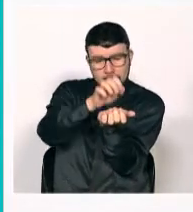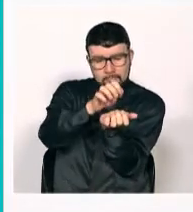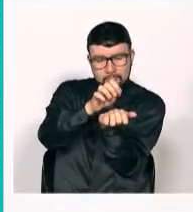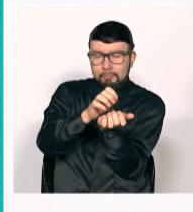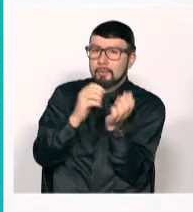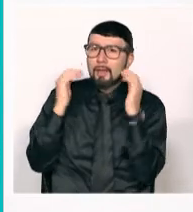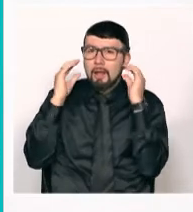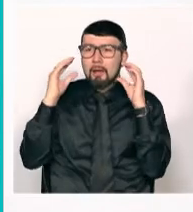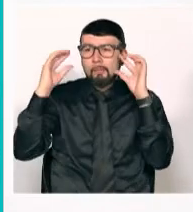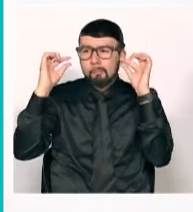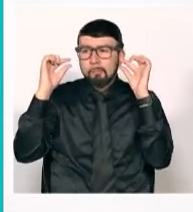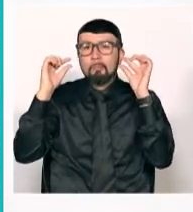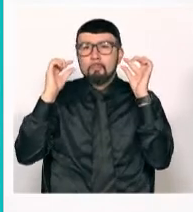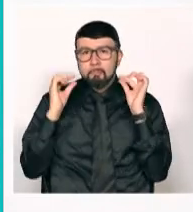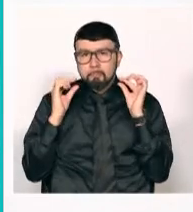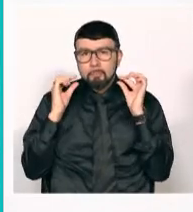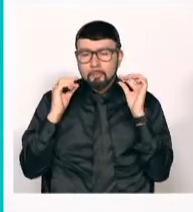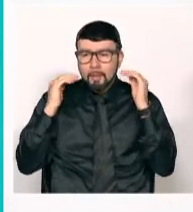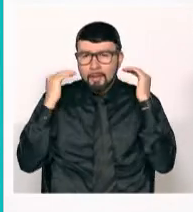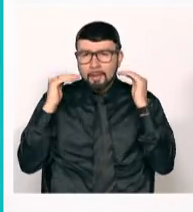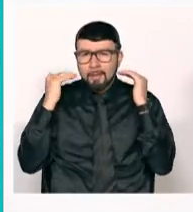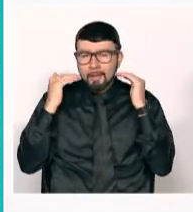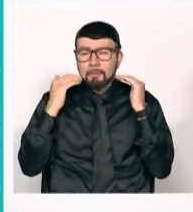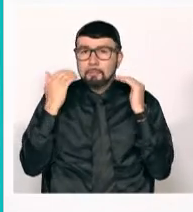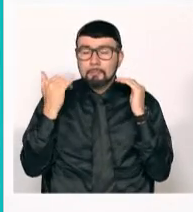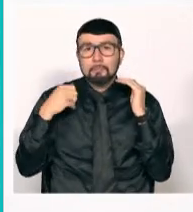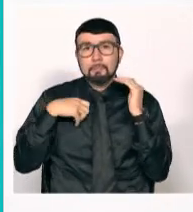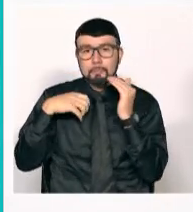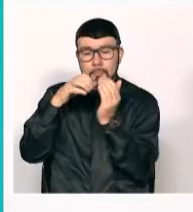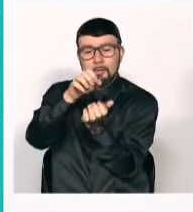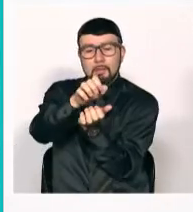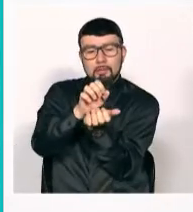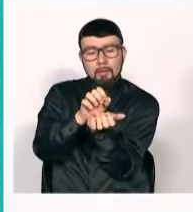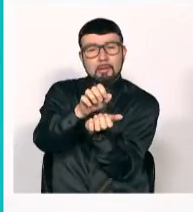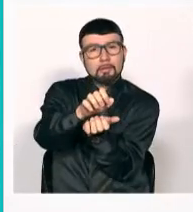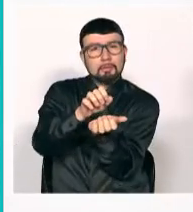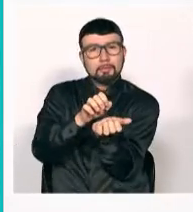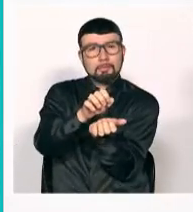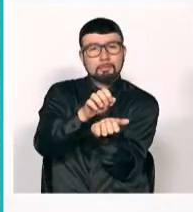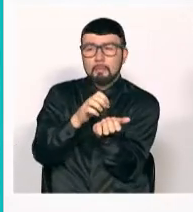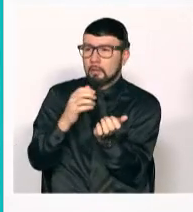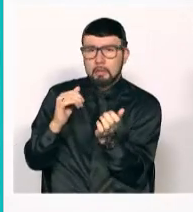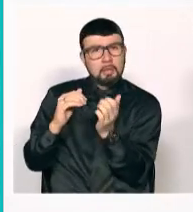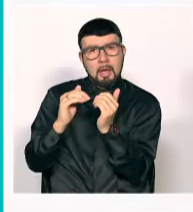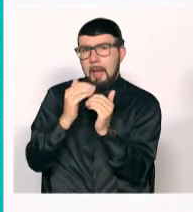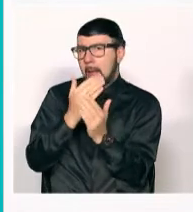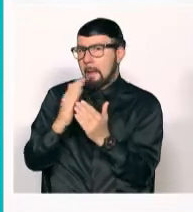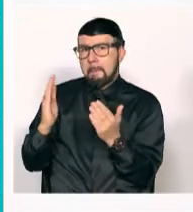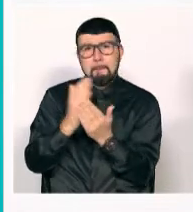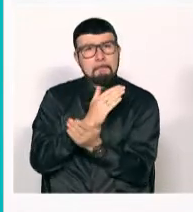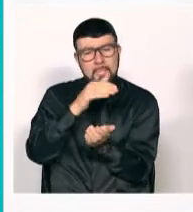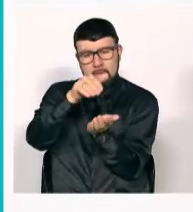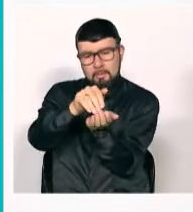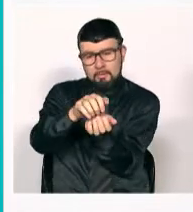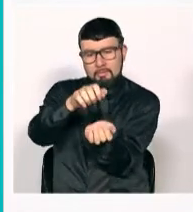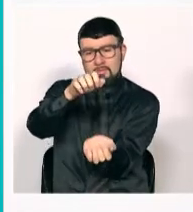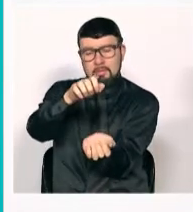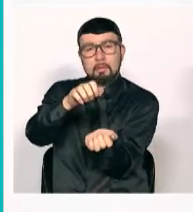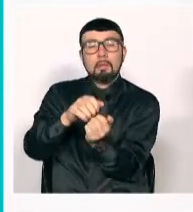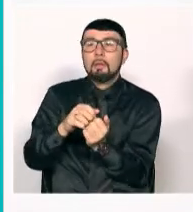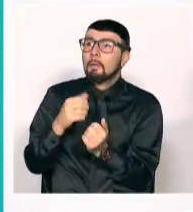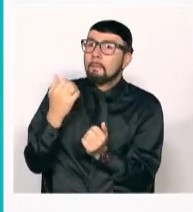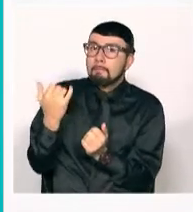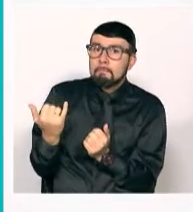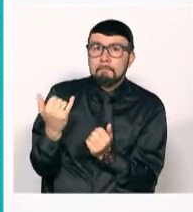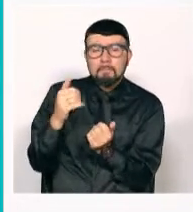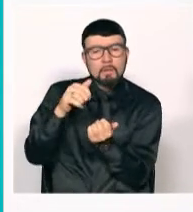mandíbula con la eminencia articular del hueso temporal. Ese disco